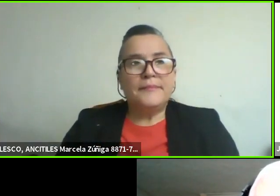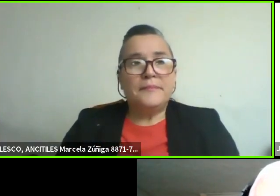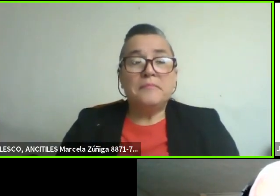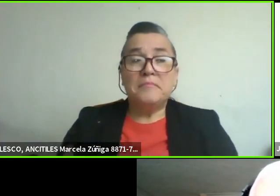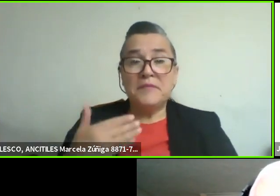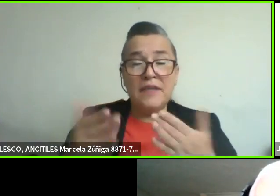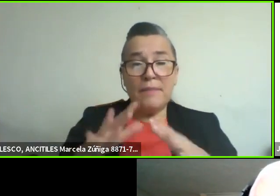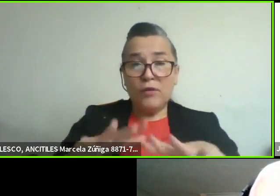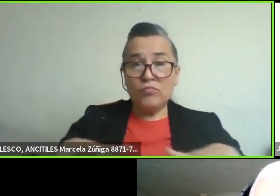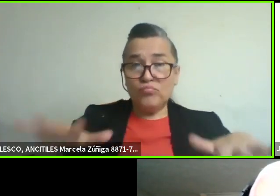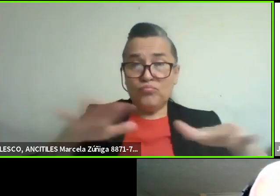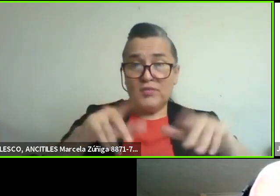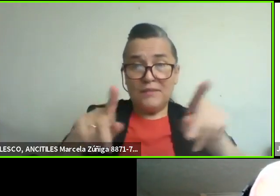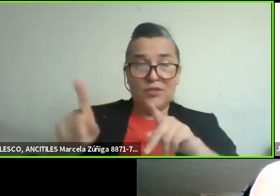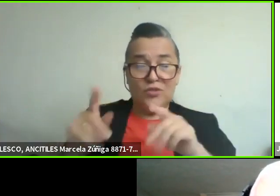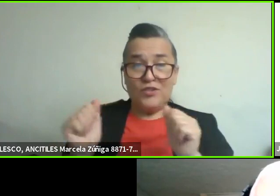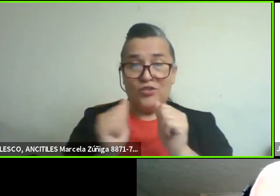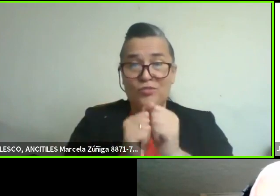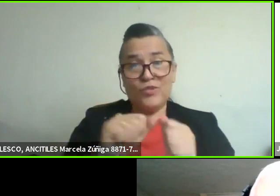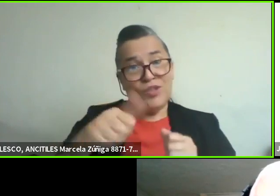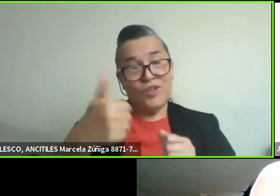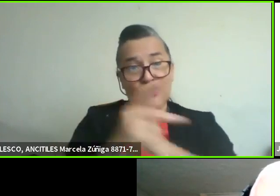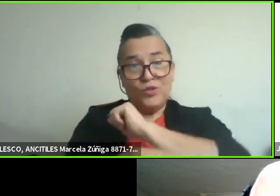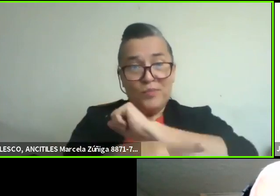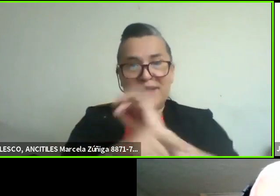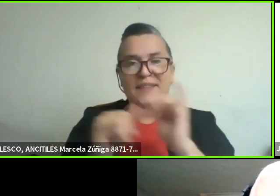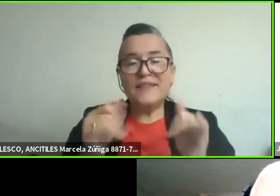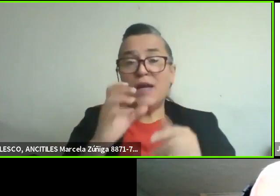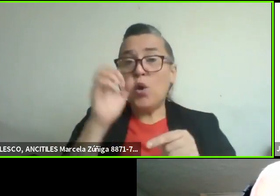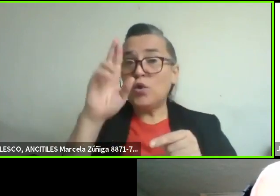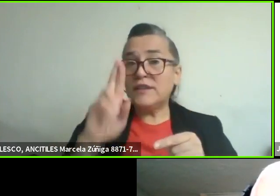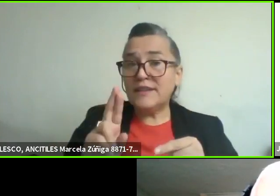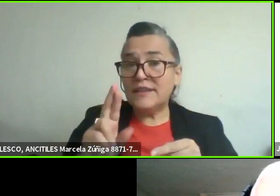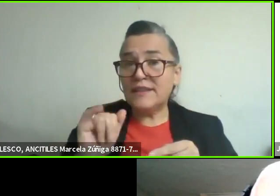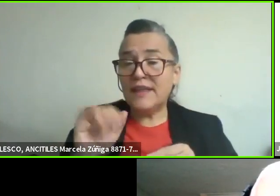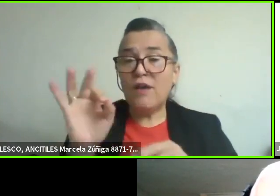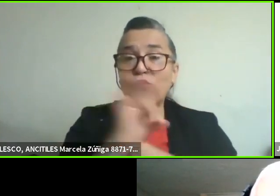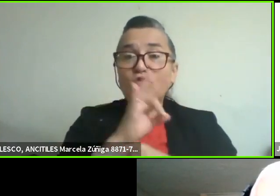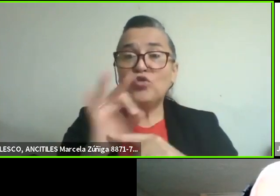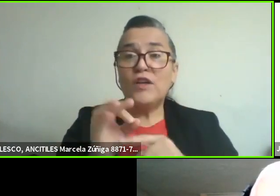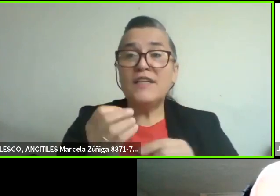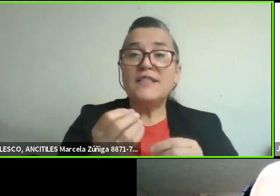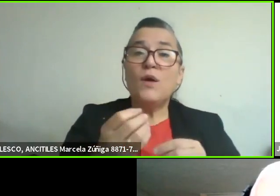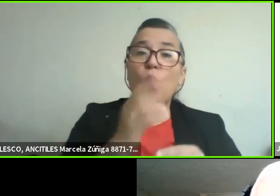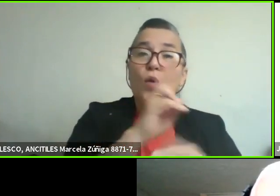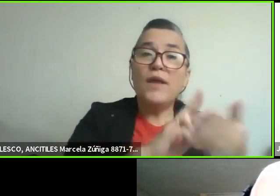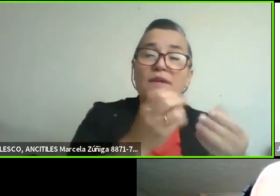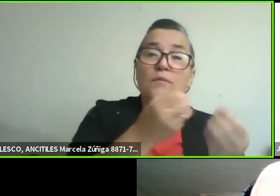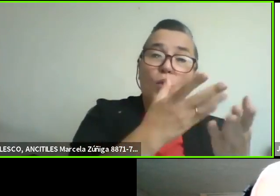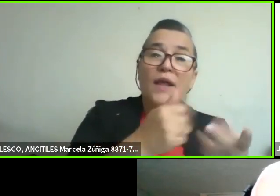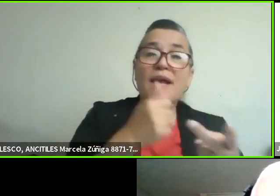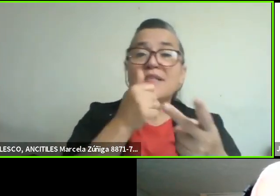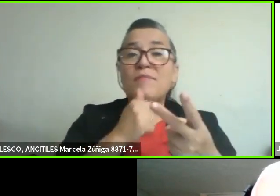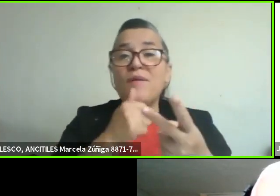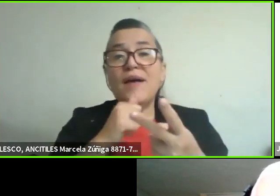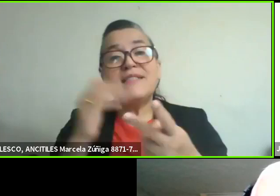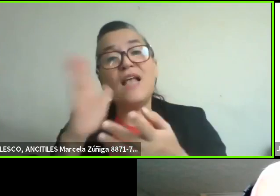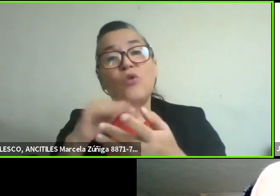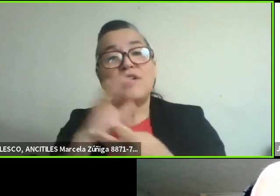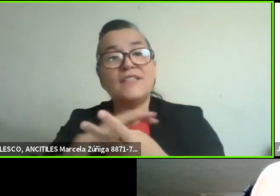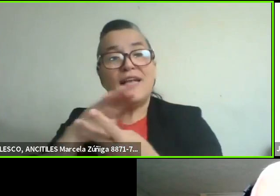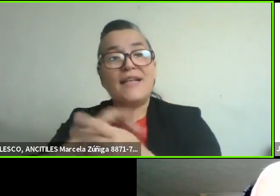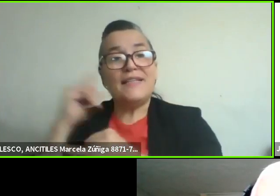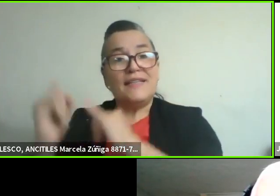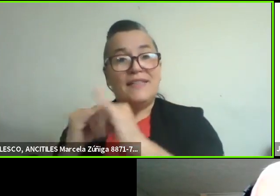para contextualizar a las personas que nos acompañan de otros países en costa rica funciona en universidades públicas privadas y también algunas de carácter internacional